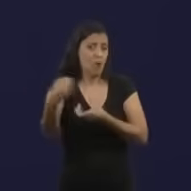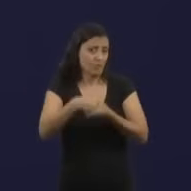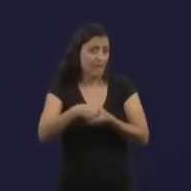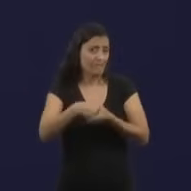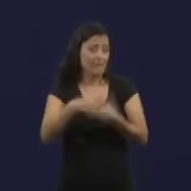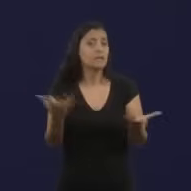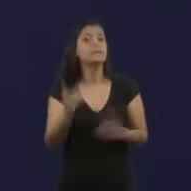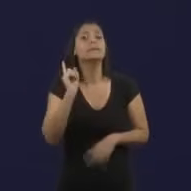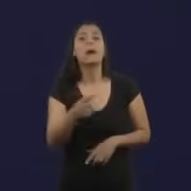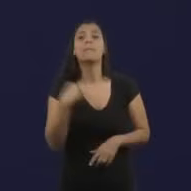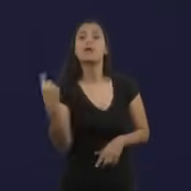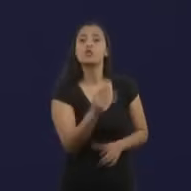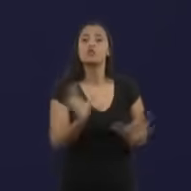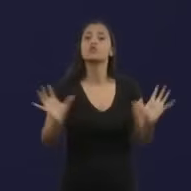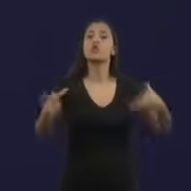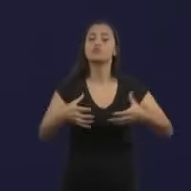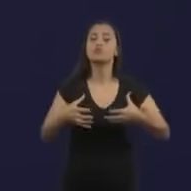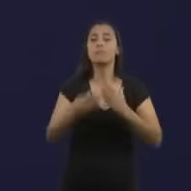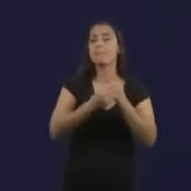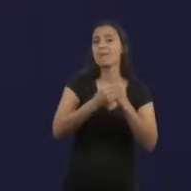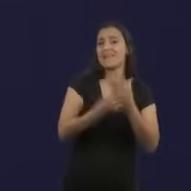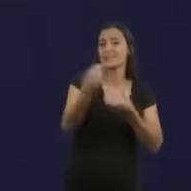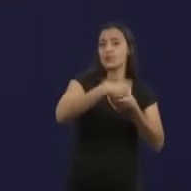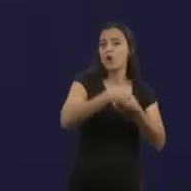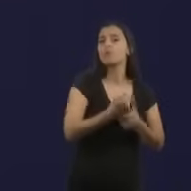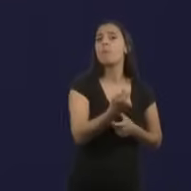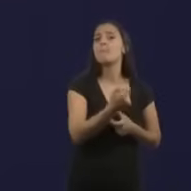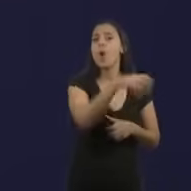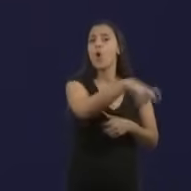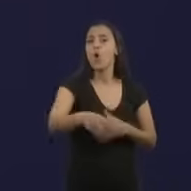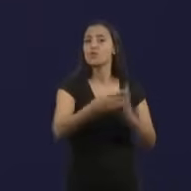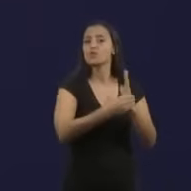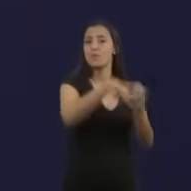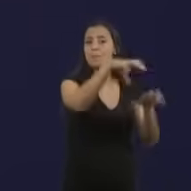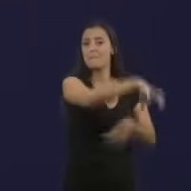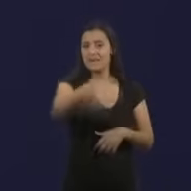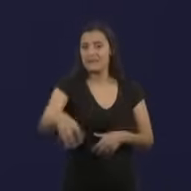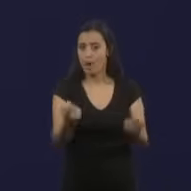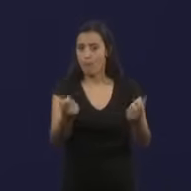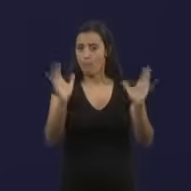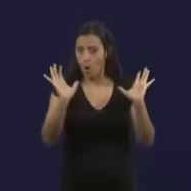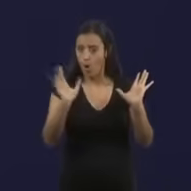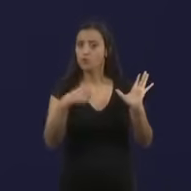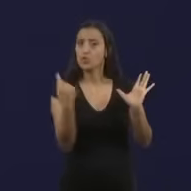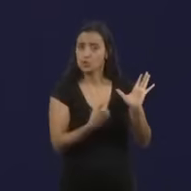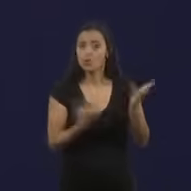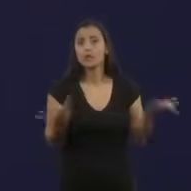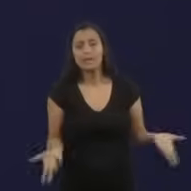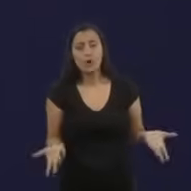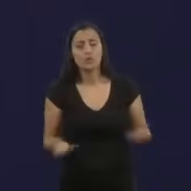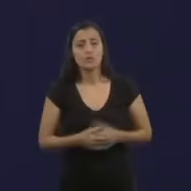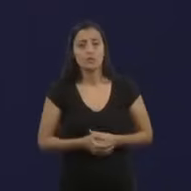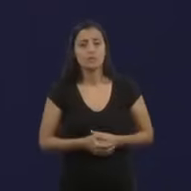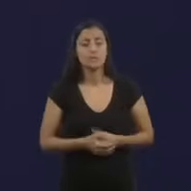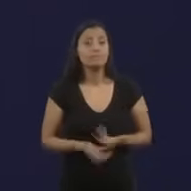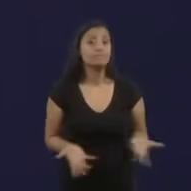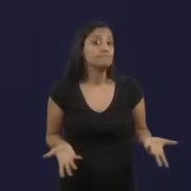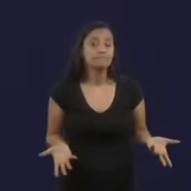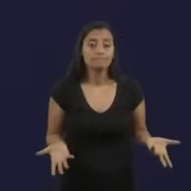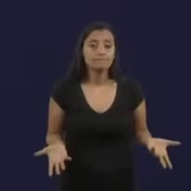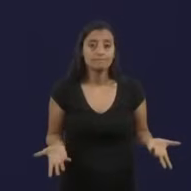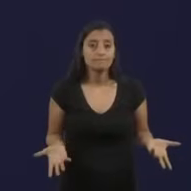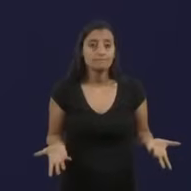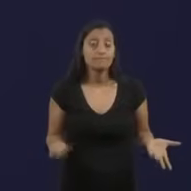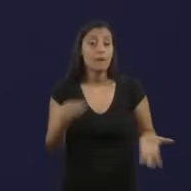tenemos un equipo de o un gabinete de pocos ministerios Así que eh efectivamente eh el resto de lo